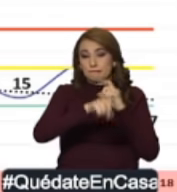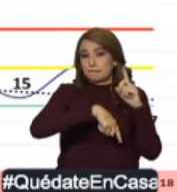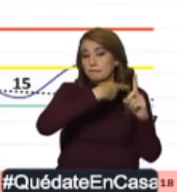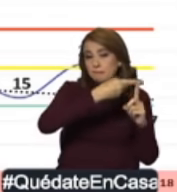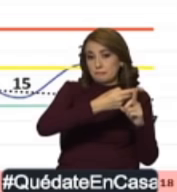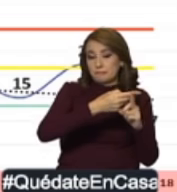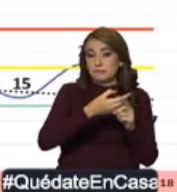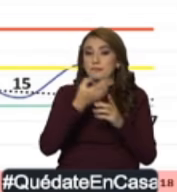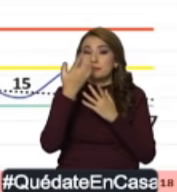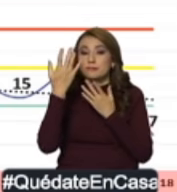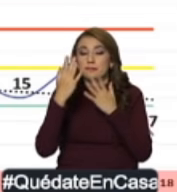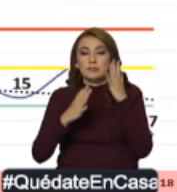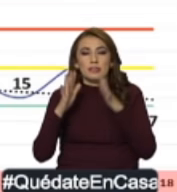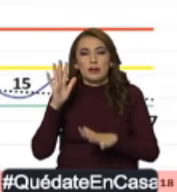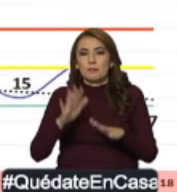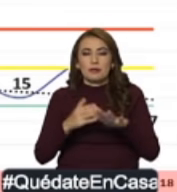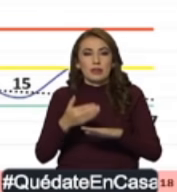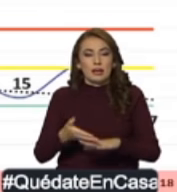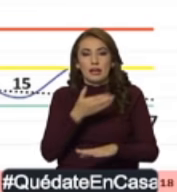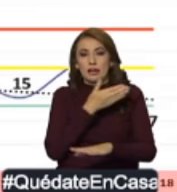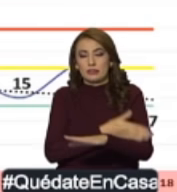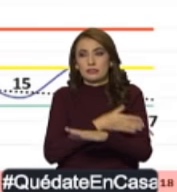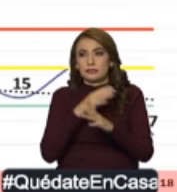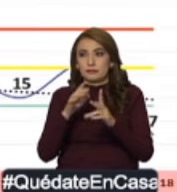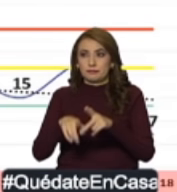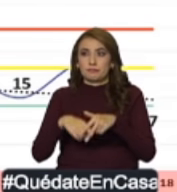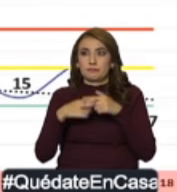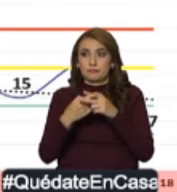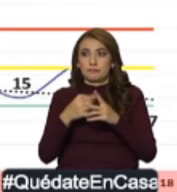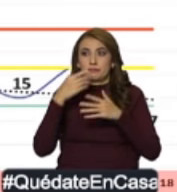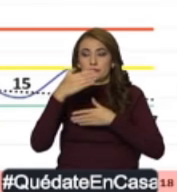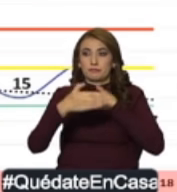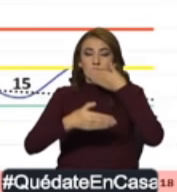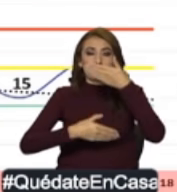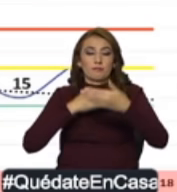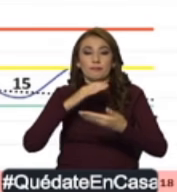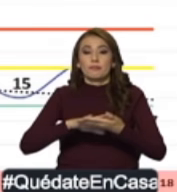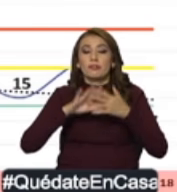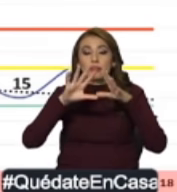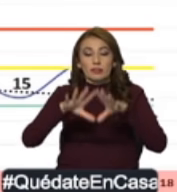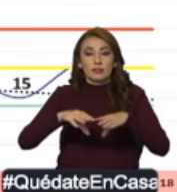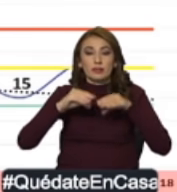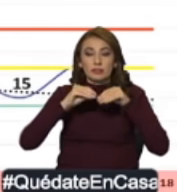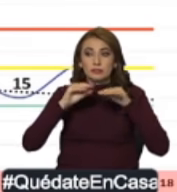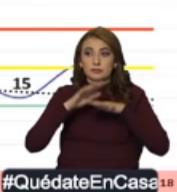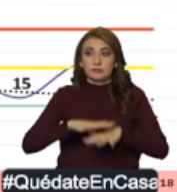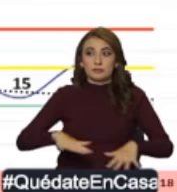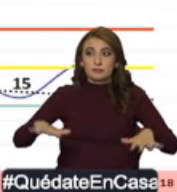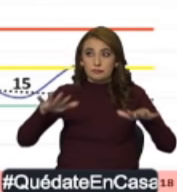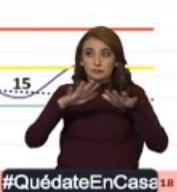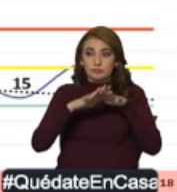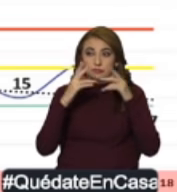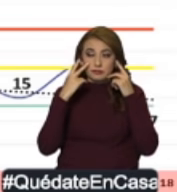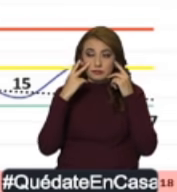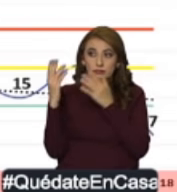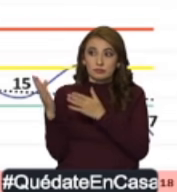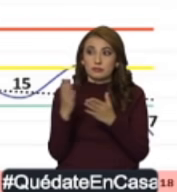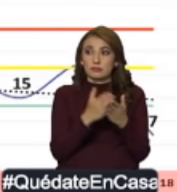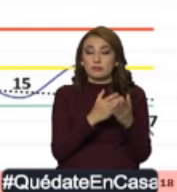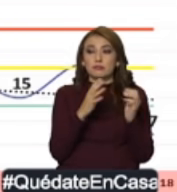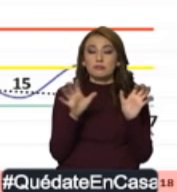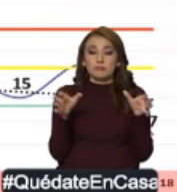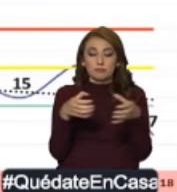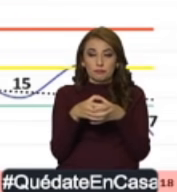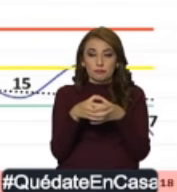semana 11, antes de que se adopten las medidas de restricción, de contención y